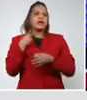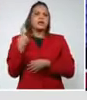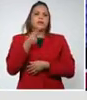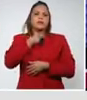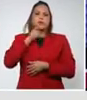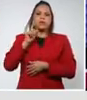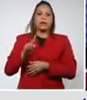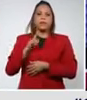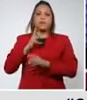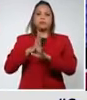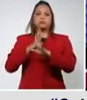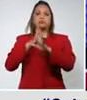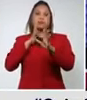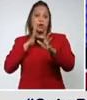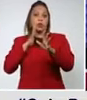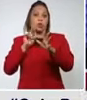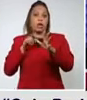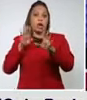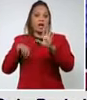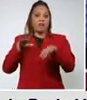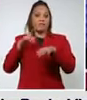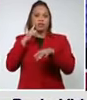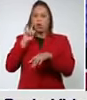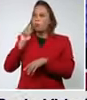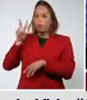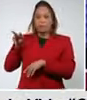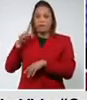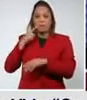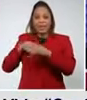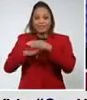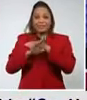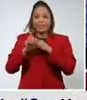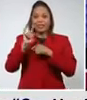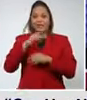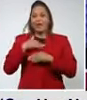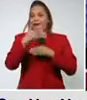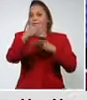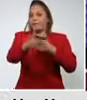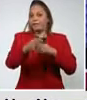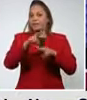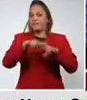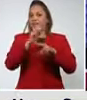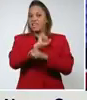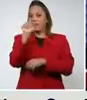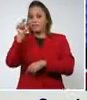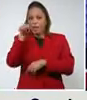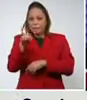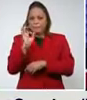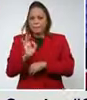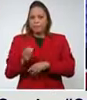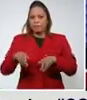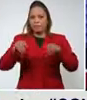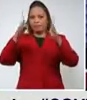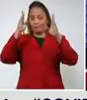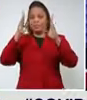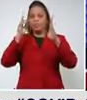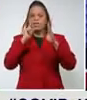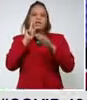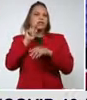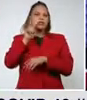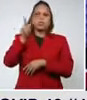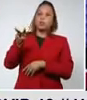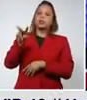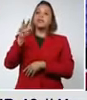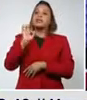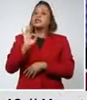la que acabamos de ver aquí a la entrada del ICRT frente, ¿no? Y uno dice, ¿cuántas de esas